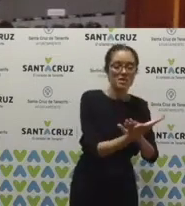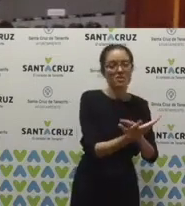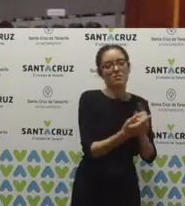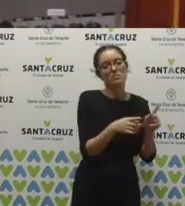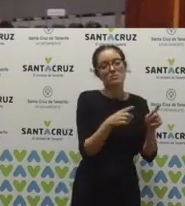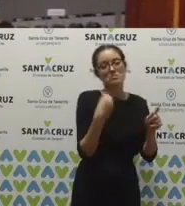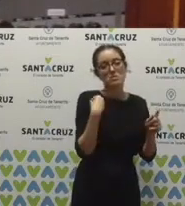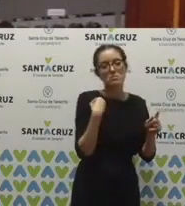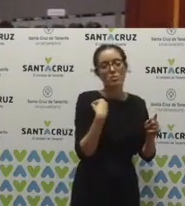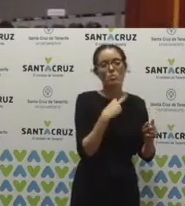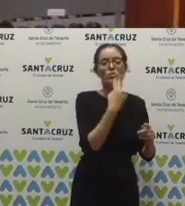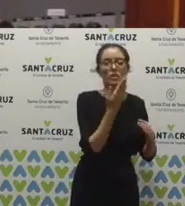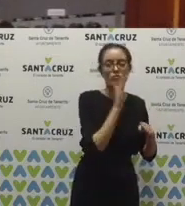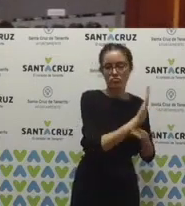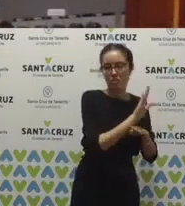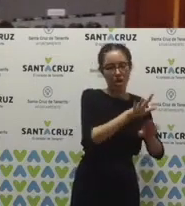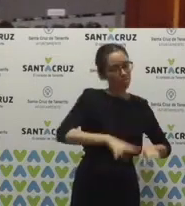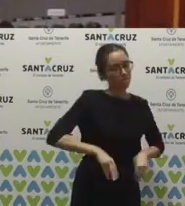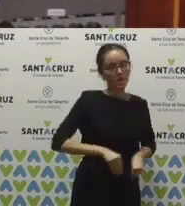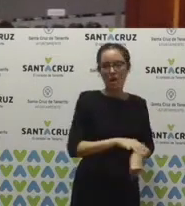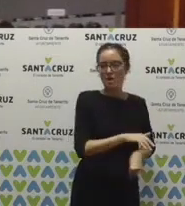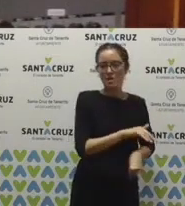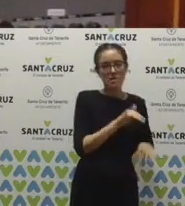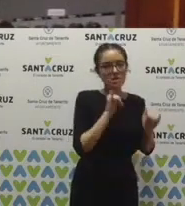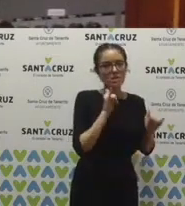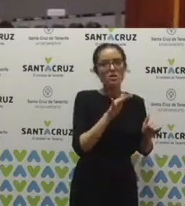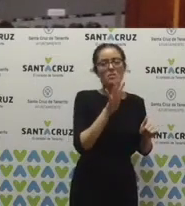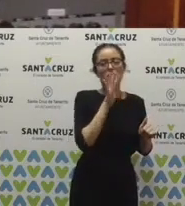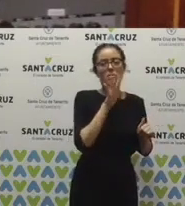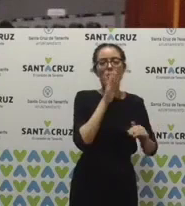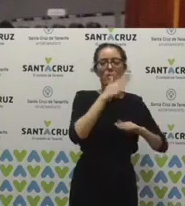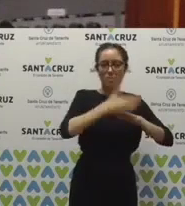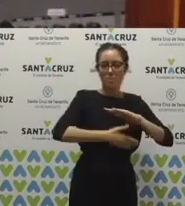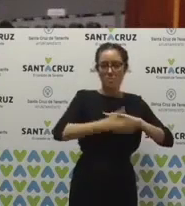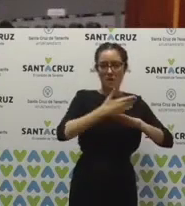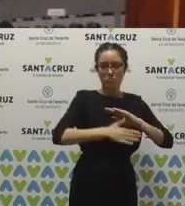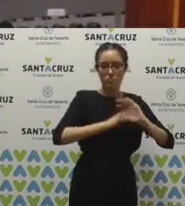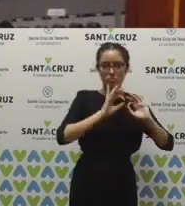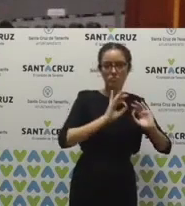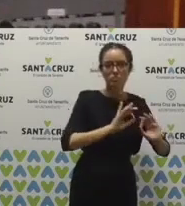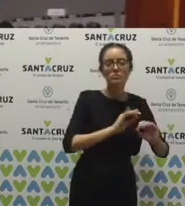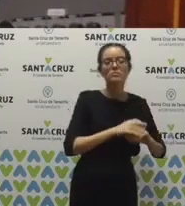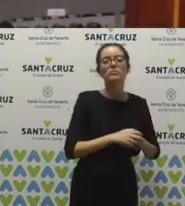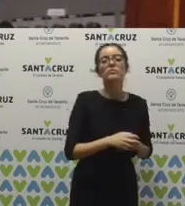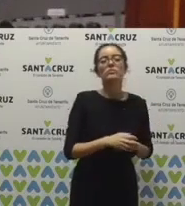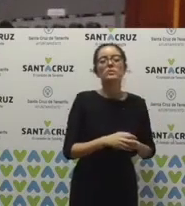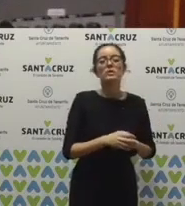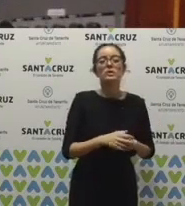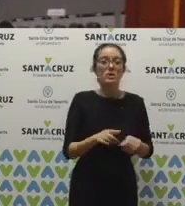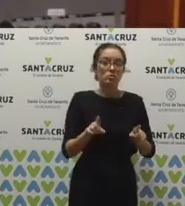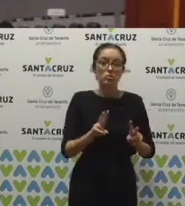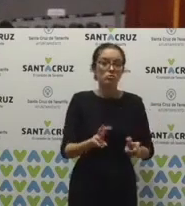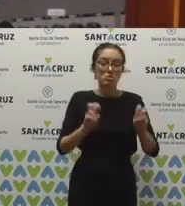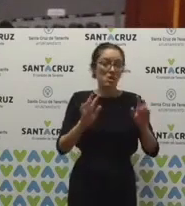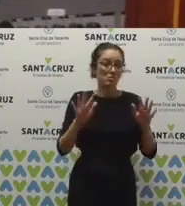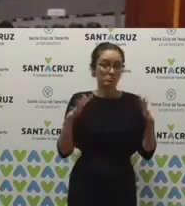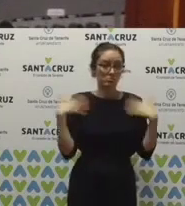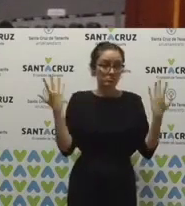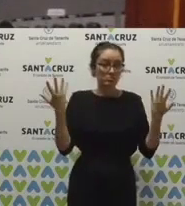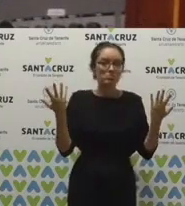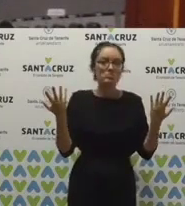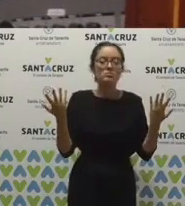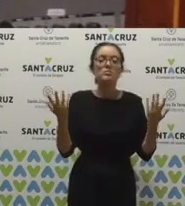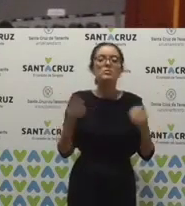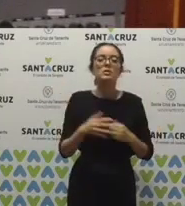se aceptó por no estar dentro de los plazos previstos nosotros entendíamos que este es un tema sobrevenido pero bueno entendemos que no se